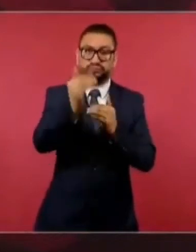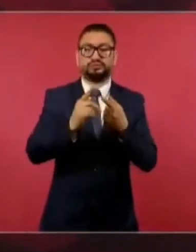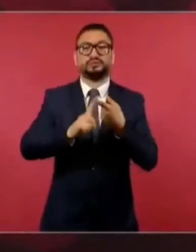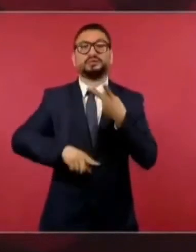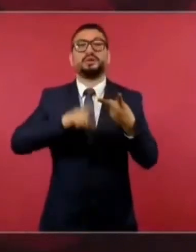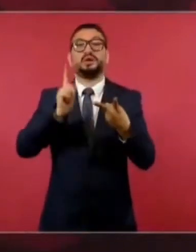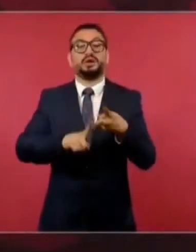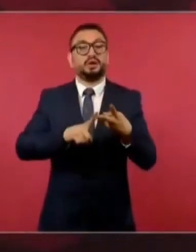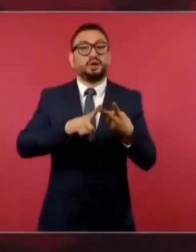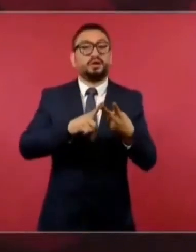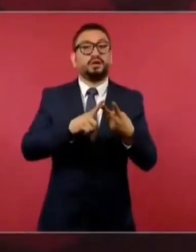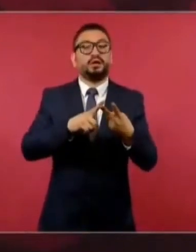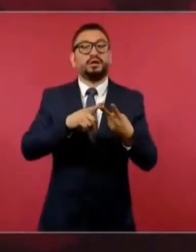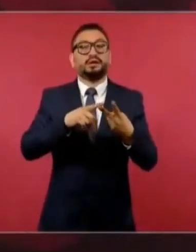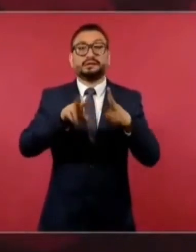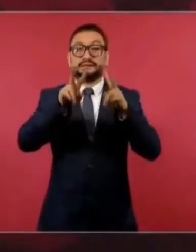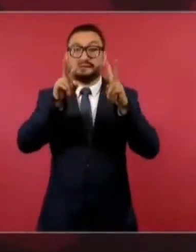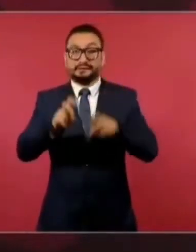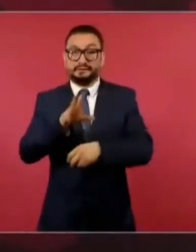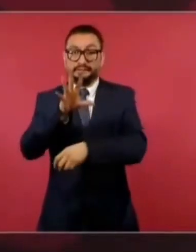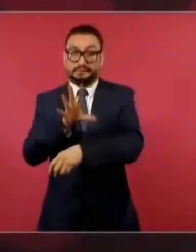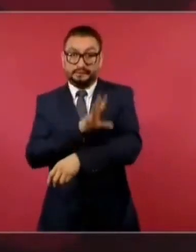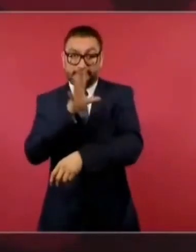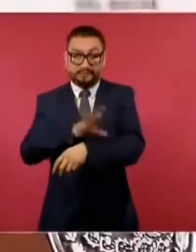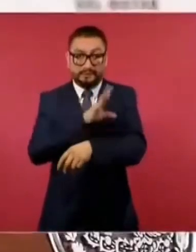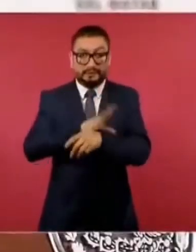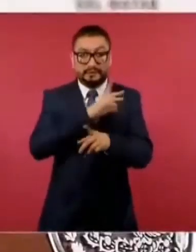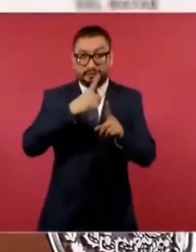privatización del sector energético,